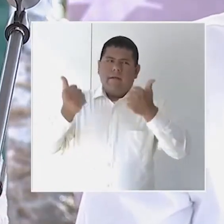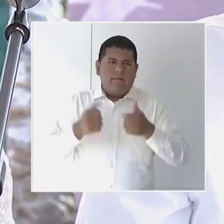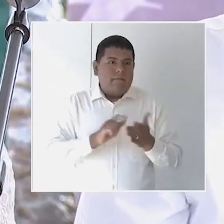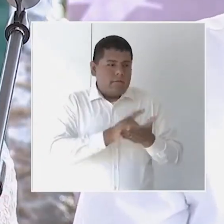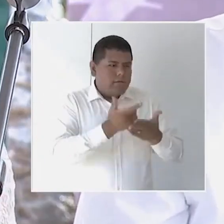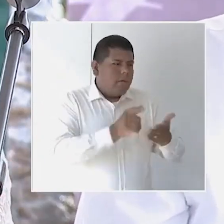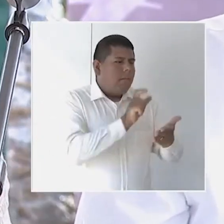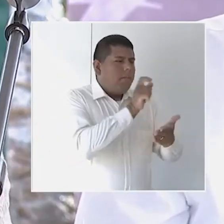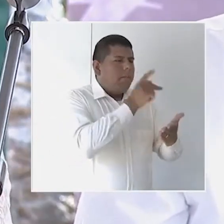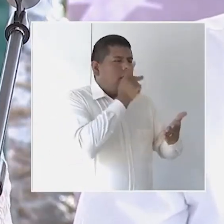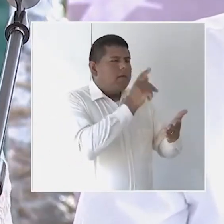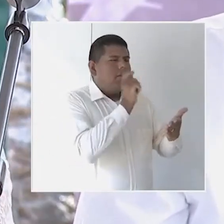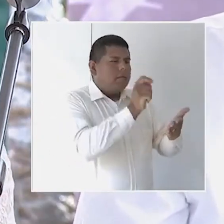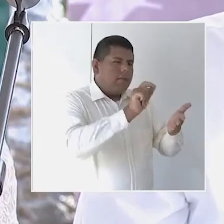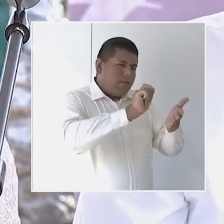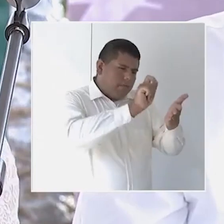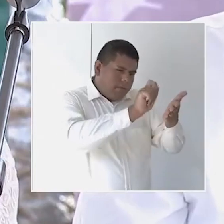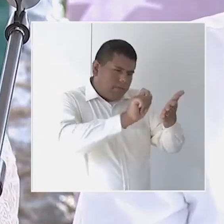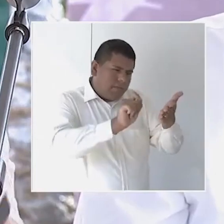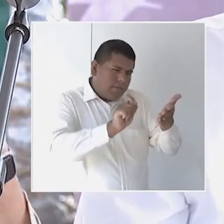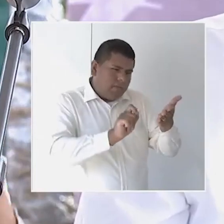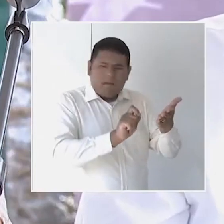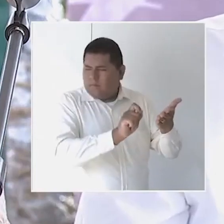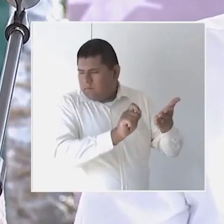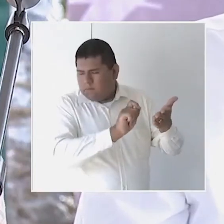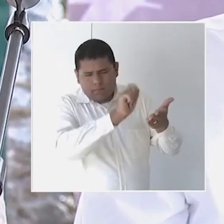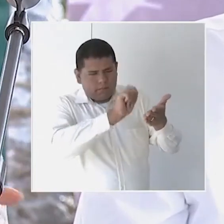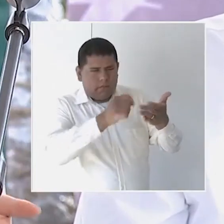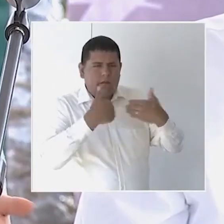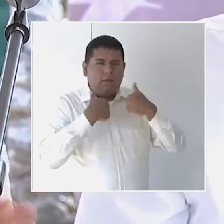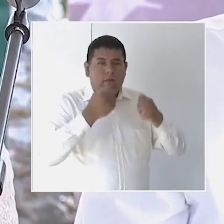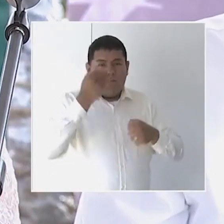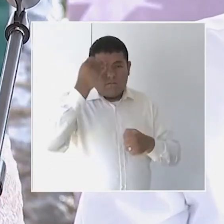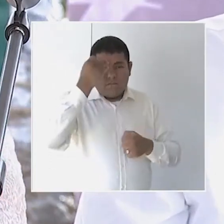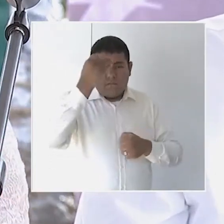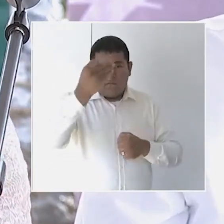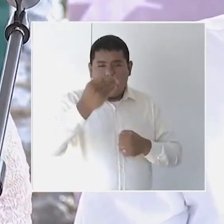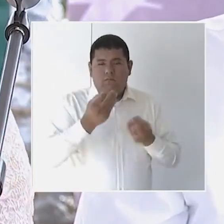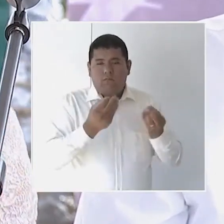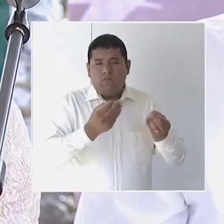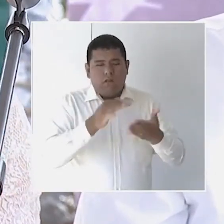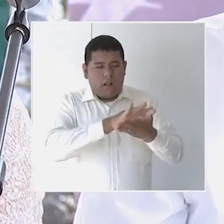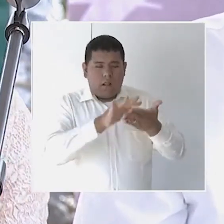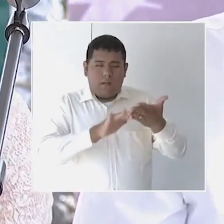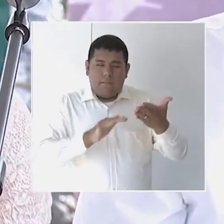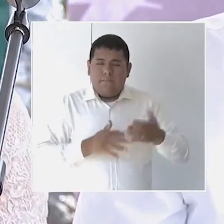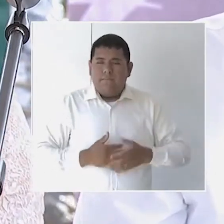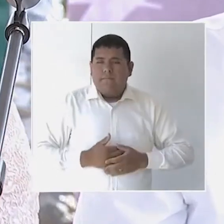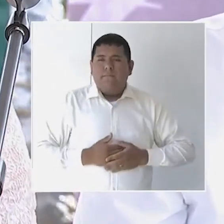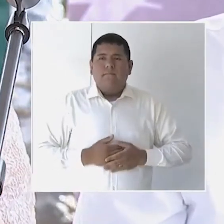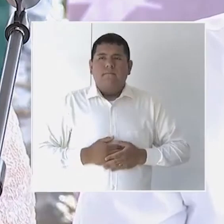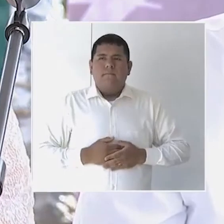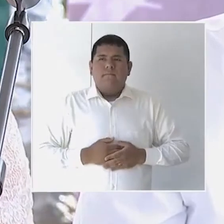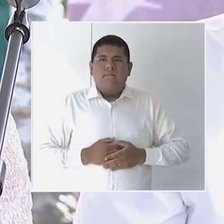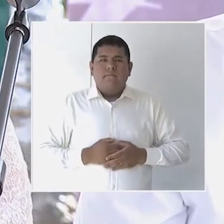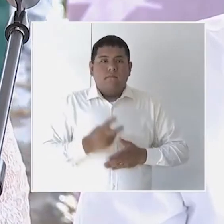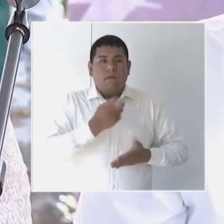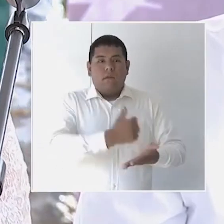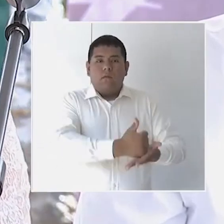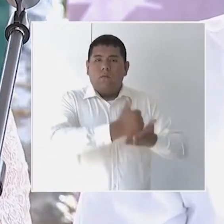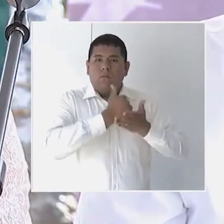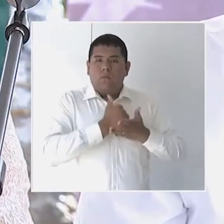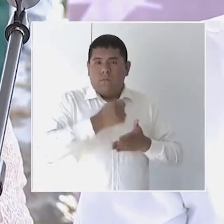el significado de la palabra. Entonces ya sabrán cuánto me tardé en leer los textos que nos dio el profesor. Pero eso me ayudó